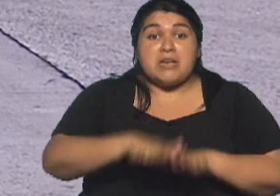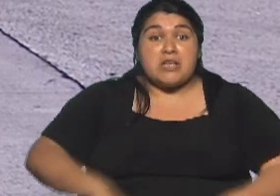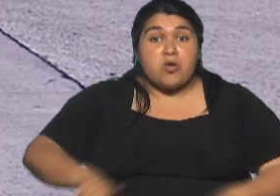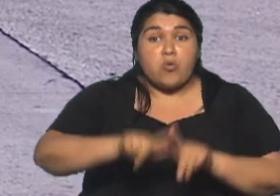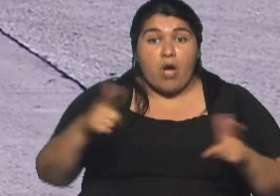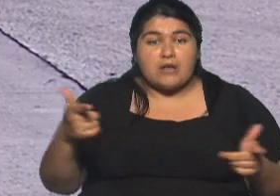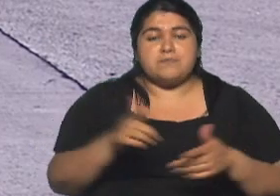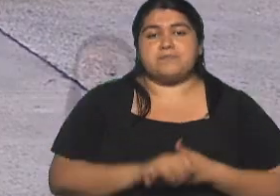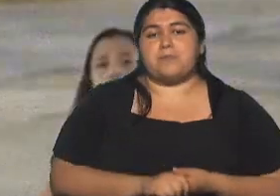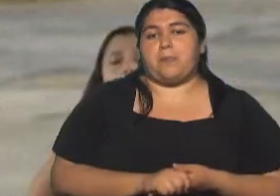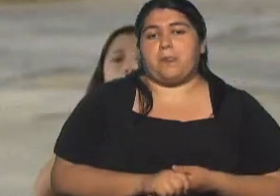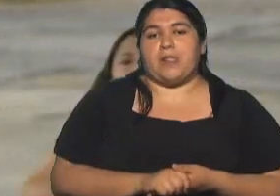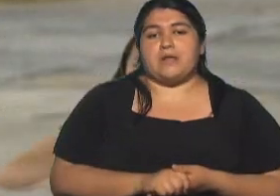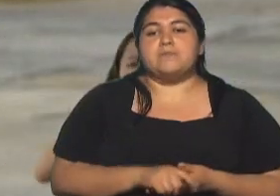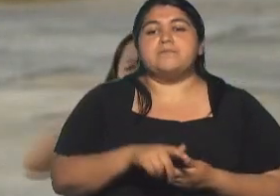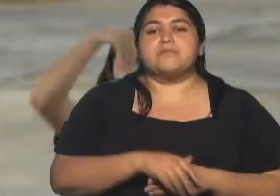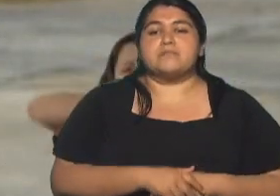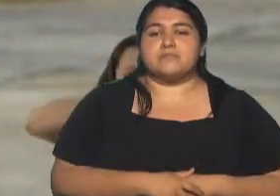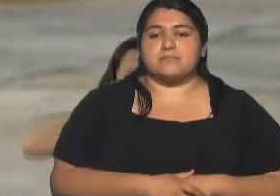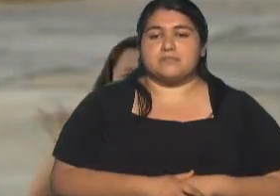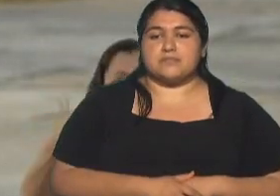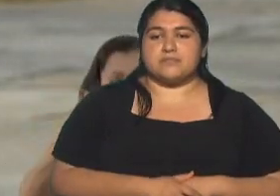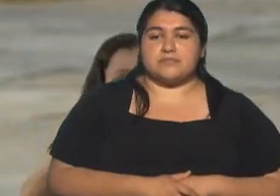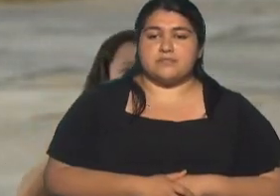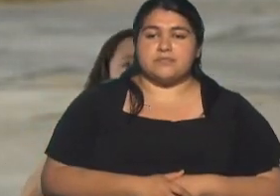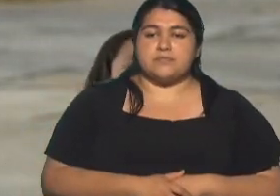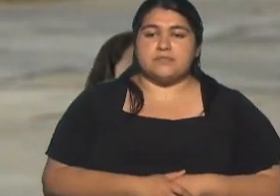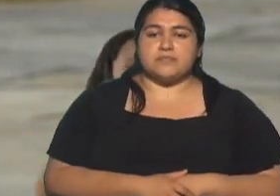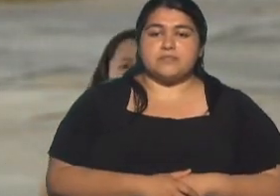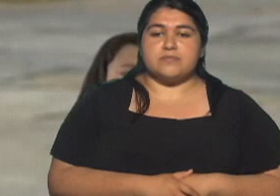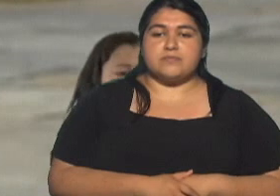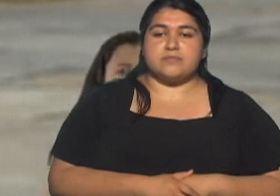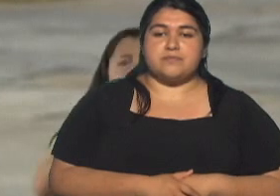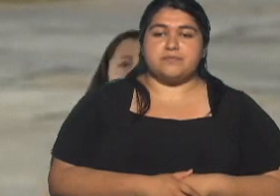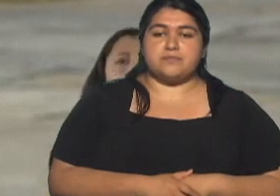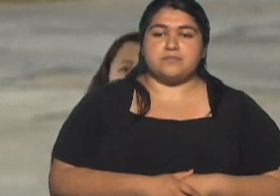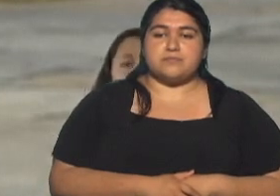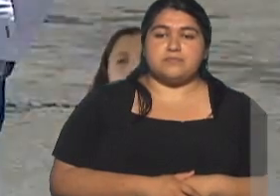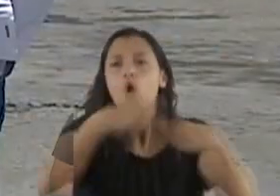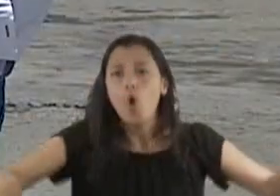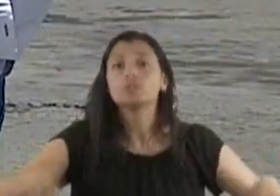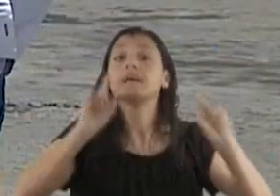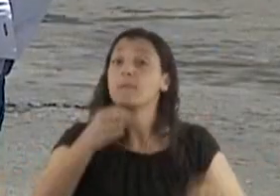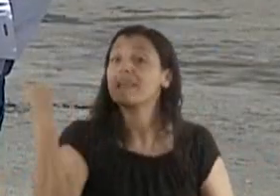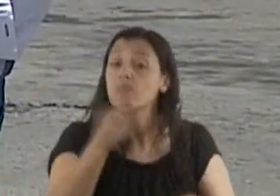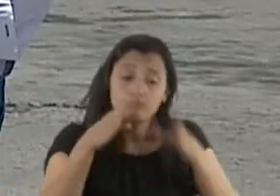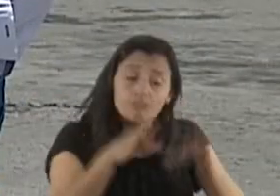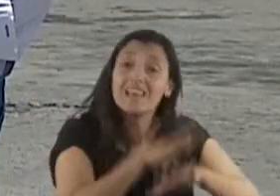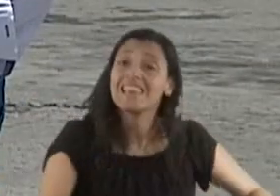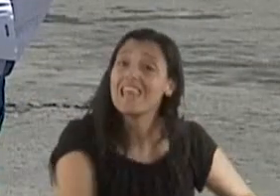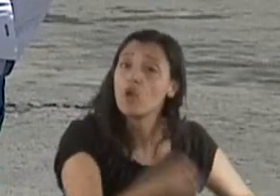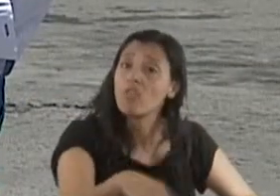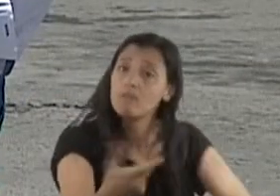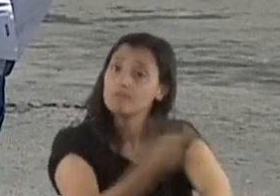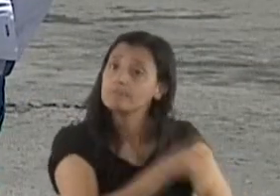no adherir a las vacunas y no tener habilitada la vacunación en niños nosotros tenemos que aprender de